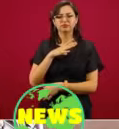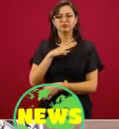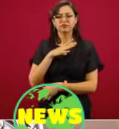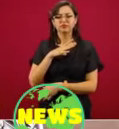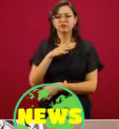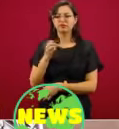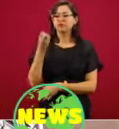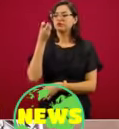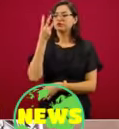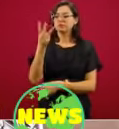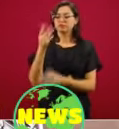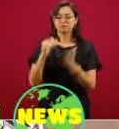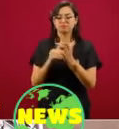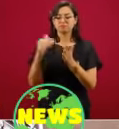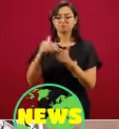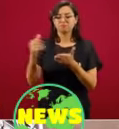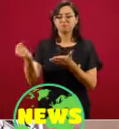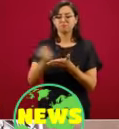3 millones de créditos,